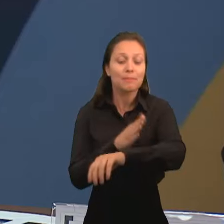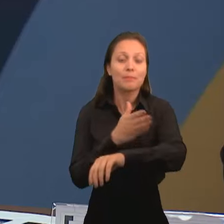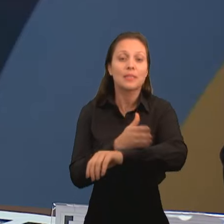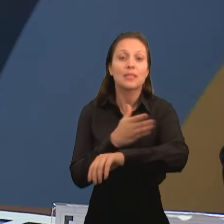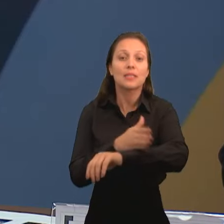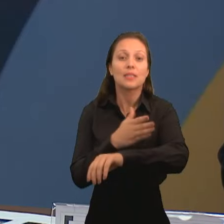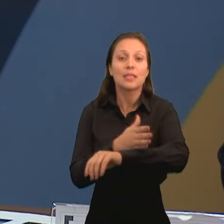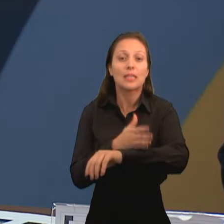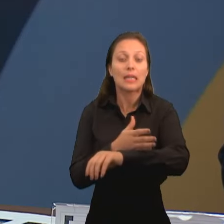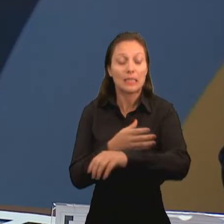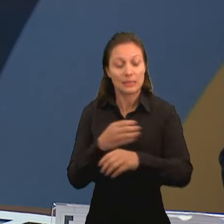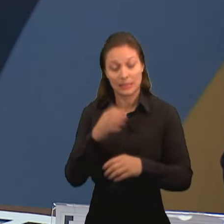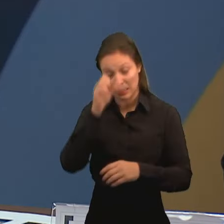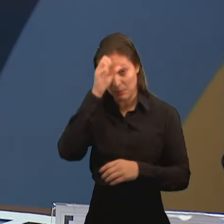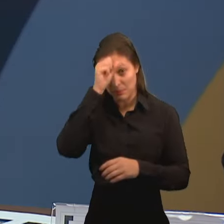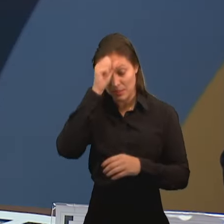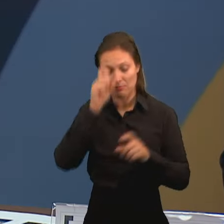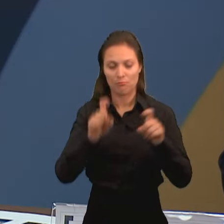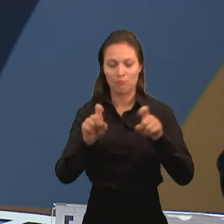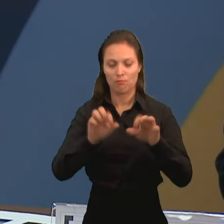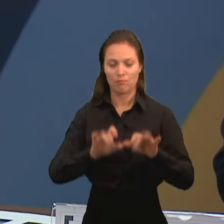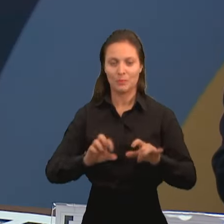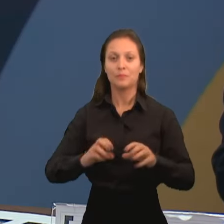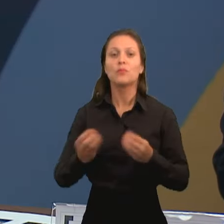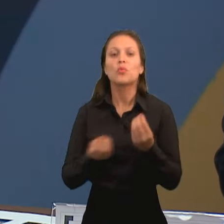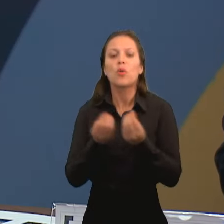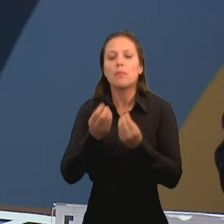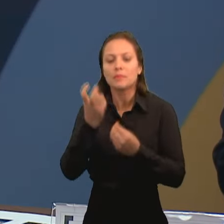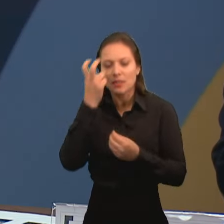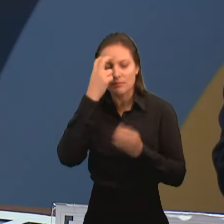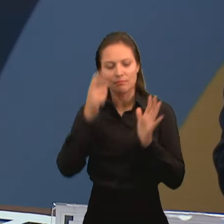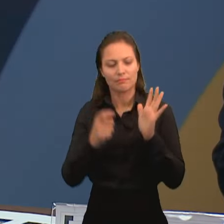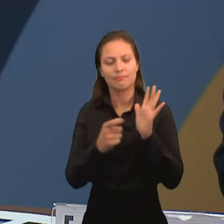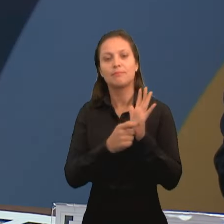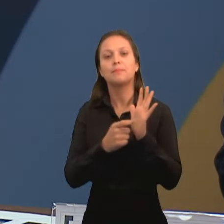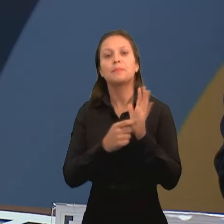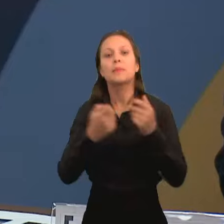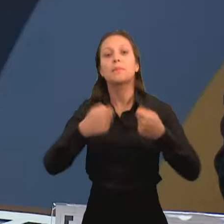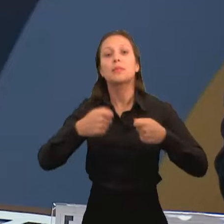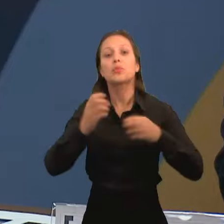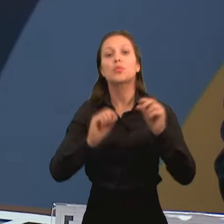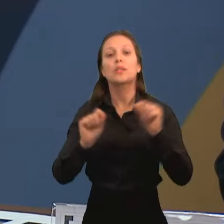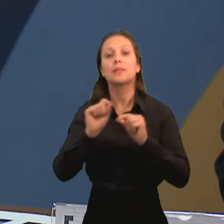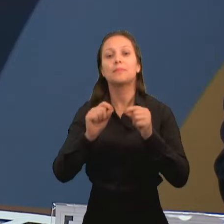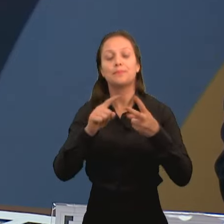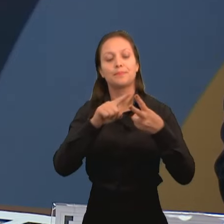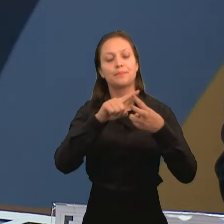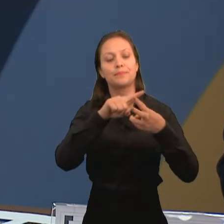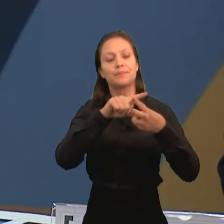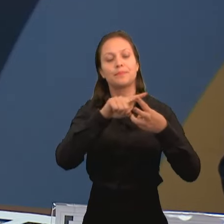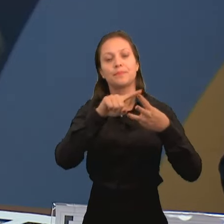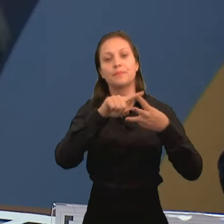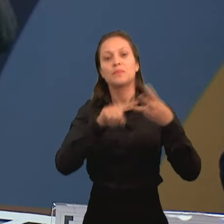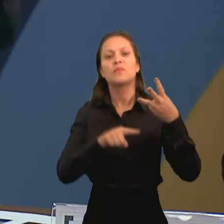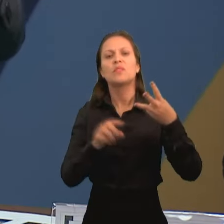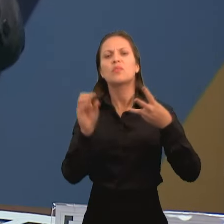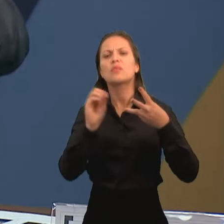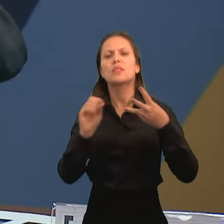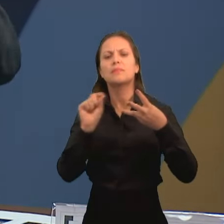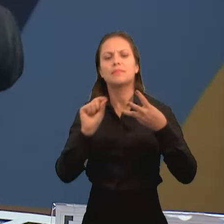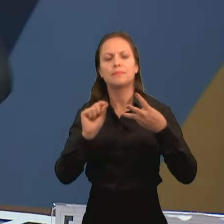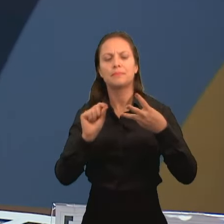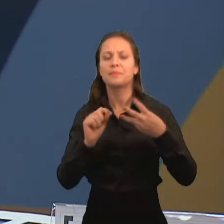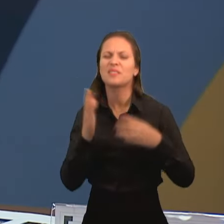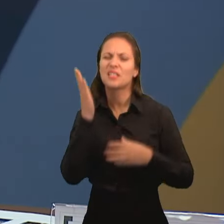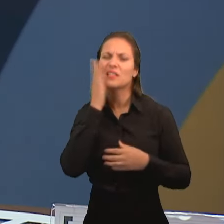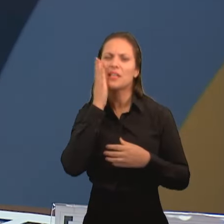Para entrenar el algoritmo de inteligencia artificial, necesitamos tres factores, tres